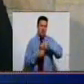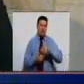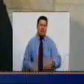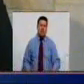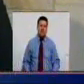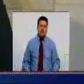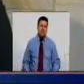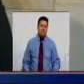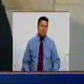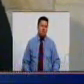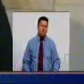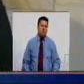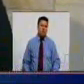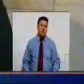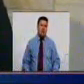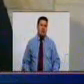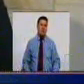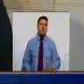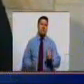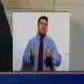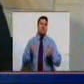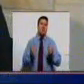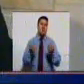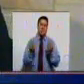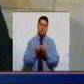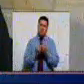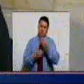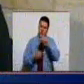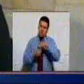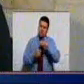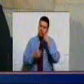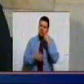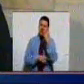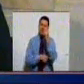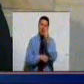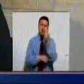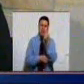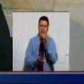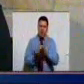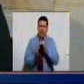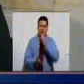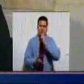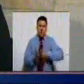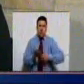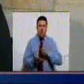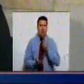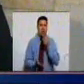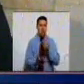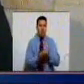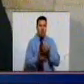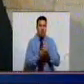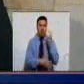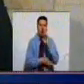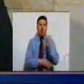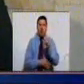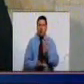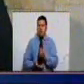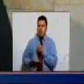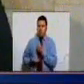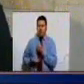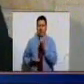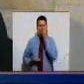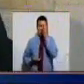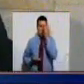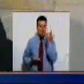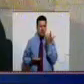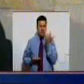allí, sino voy a enfatizar una sola idea. ¿Cuánta evasión fiscal? ¿Cuántos impuestos no se pagan en Colombia en